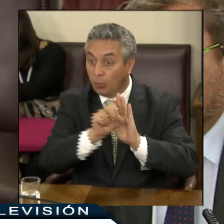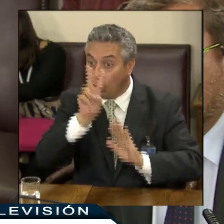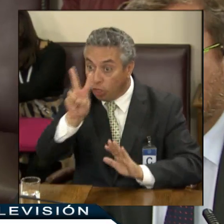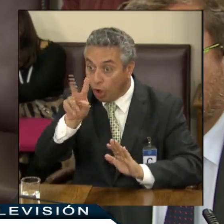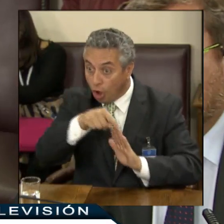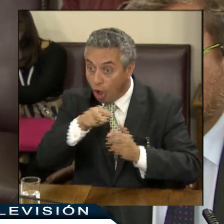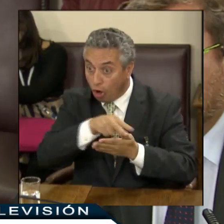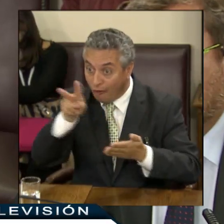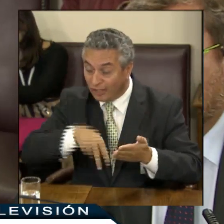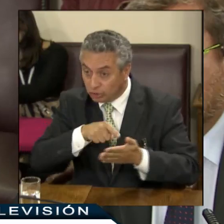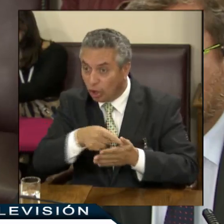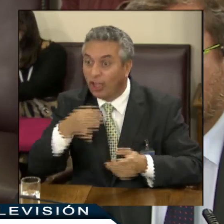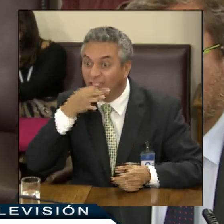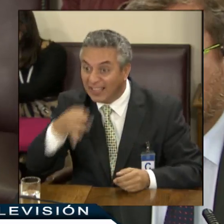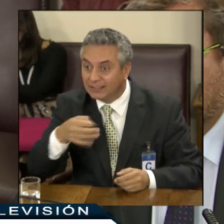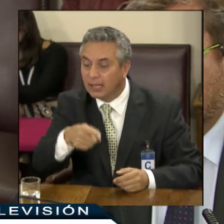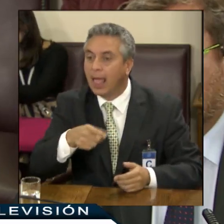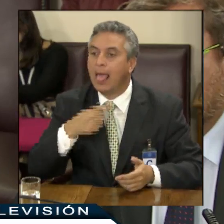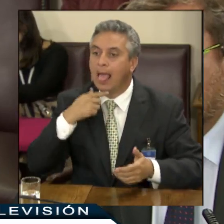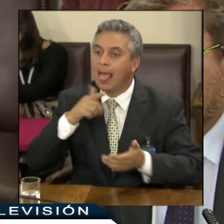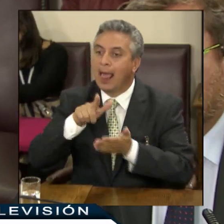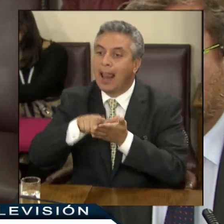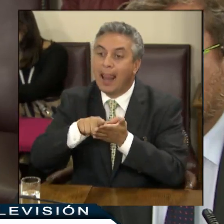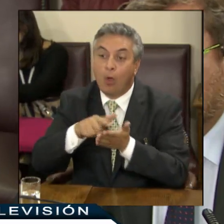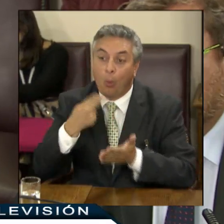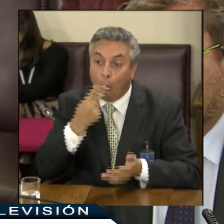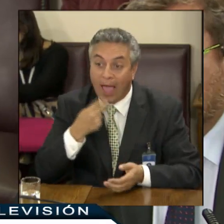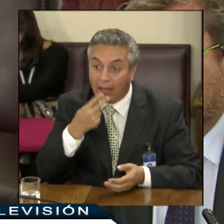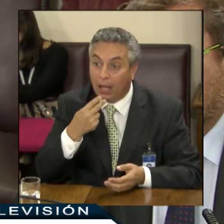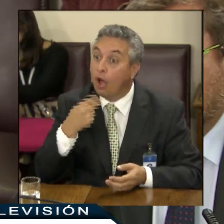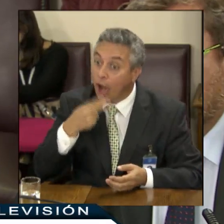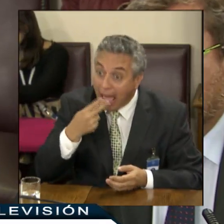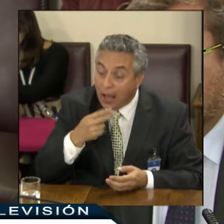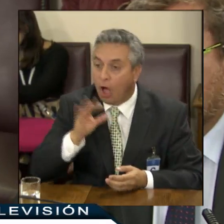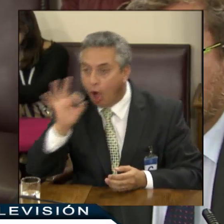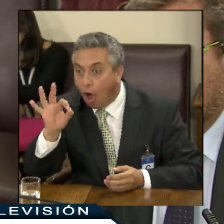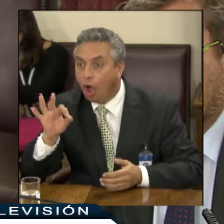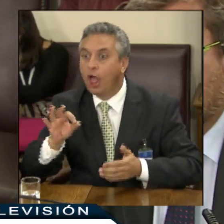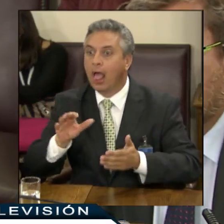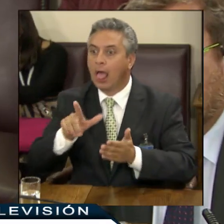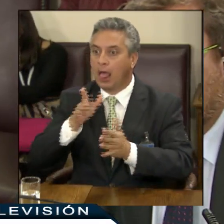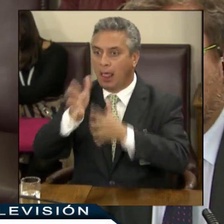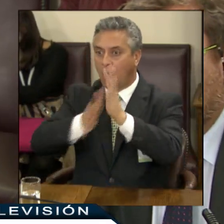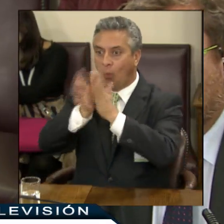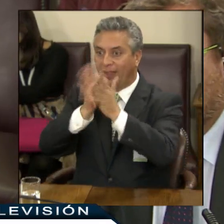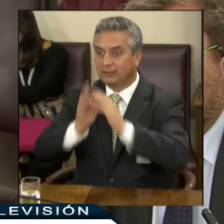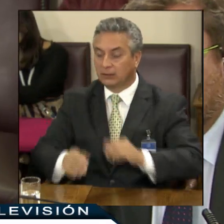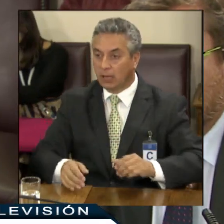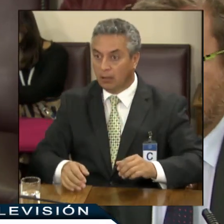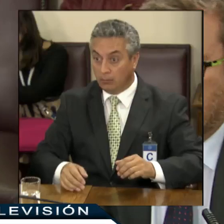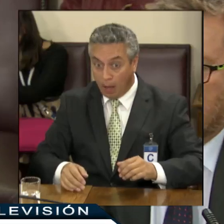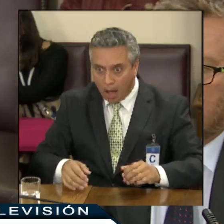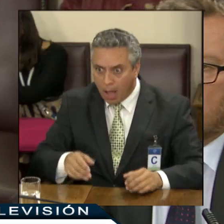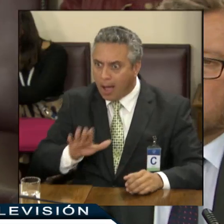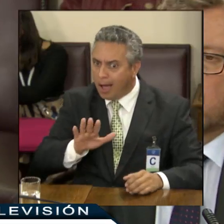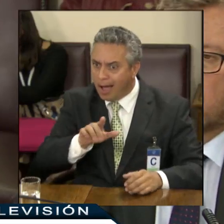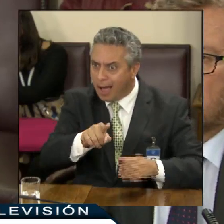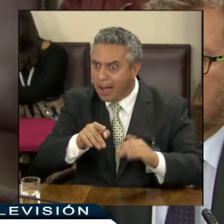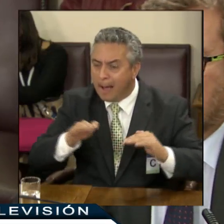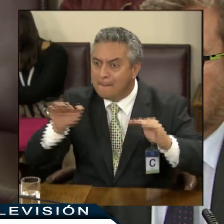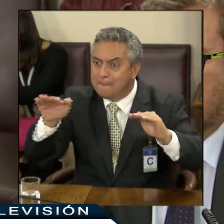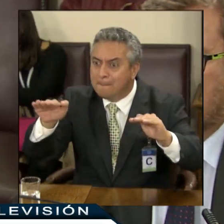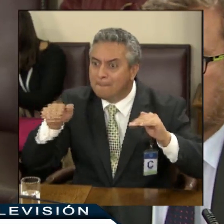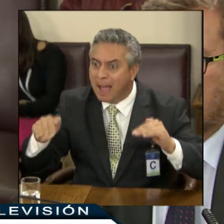convención dice por lenguaje se entenderá tanto el lenguaje oral como la lengua de señas es decir tienen el mismo nivel tienen el mismo